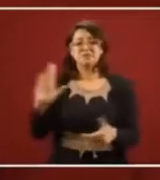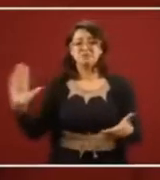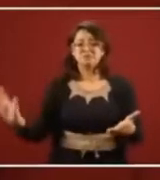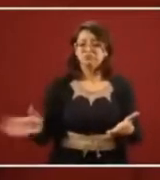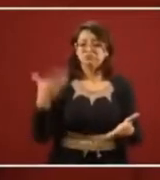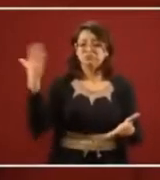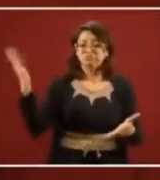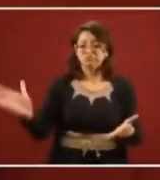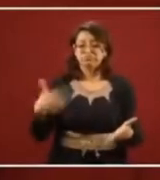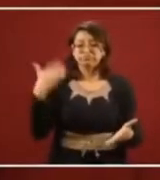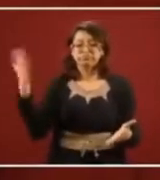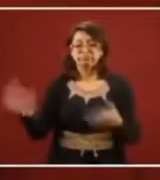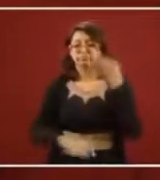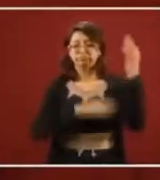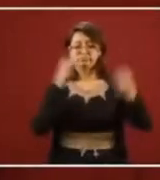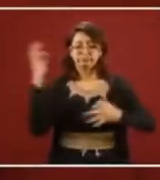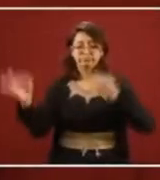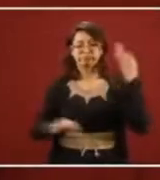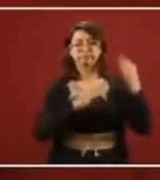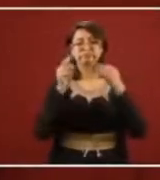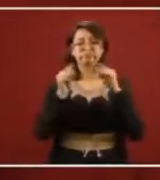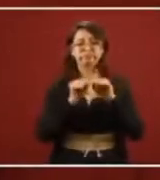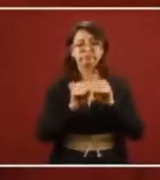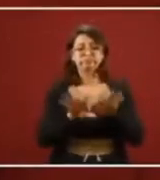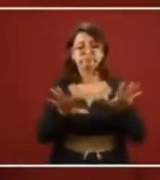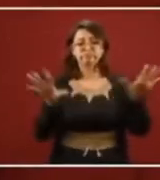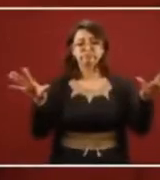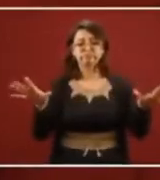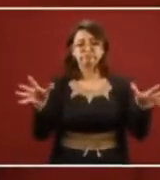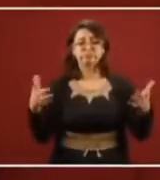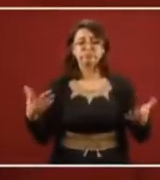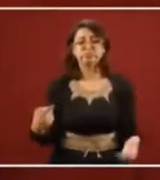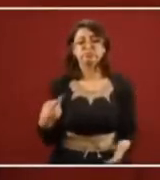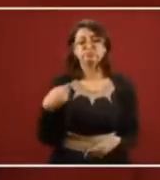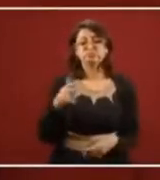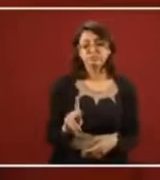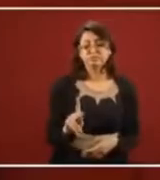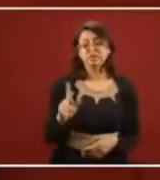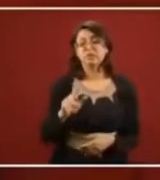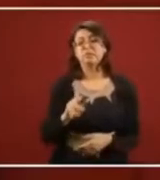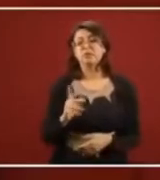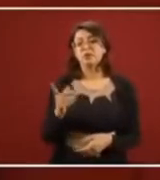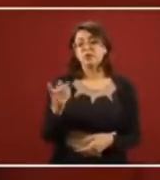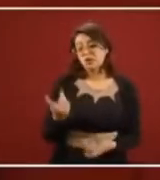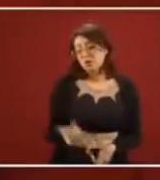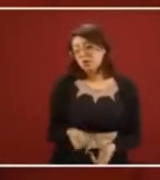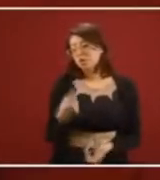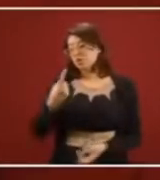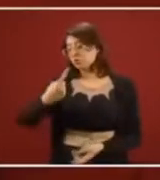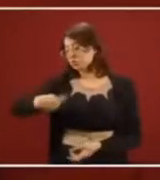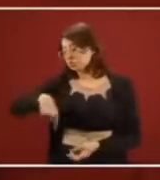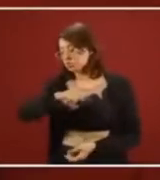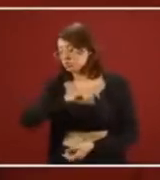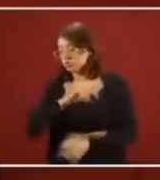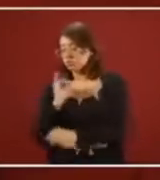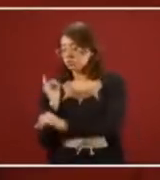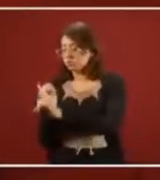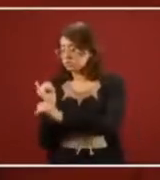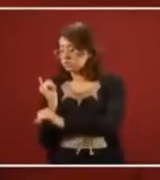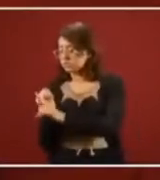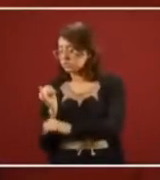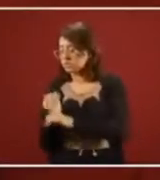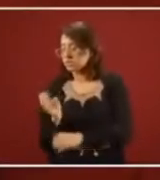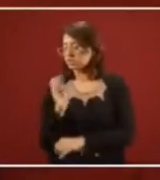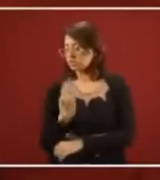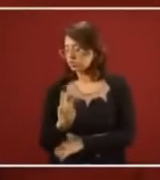y páginas de publicidad y quienes tenemos un portal hacemos estamos en redes sociales